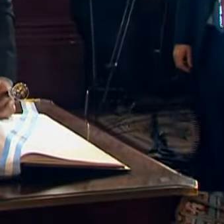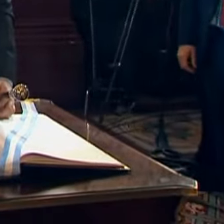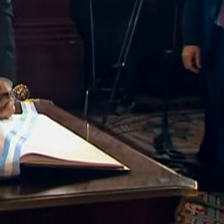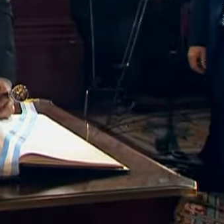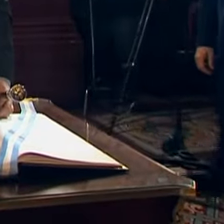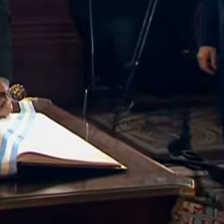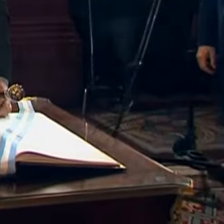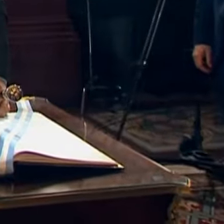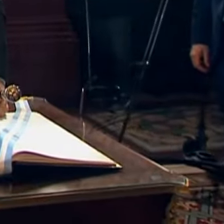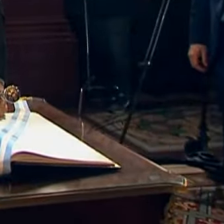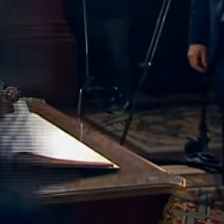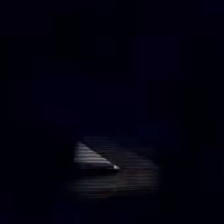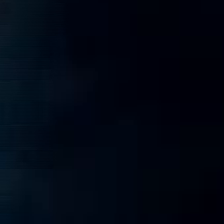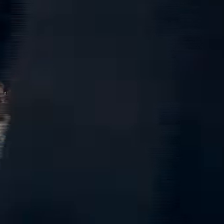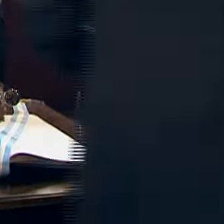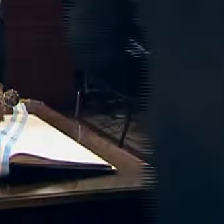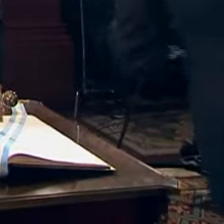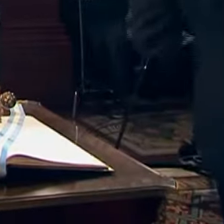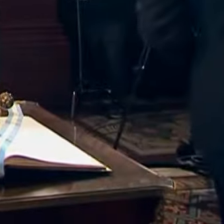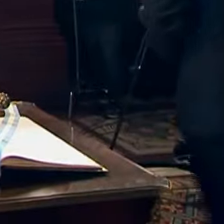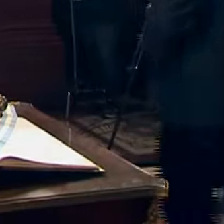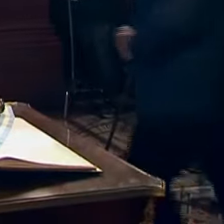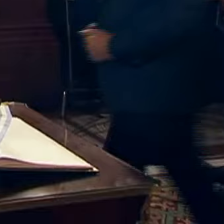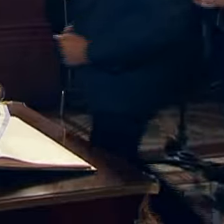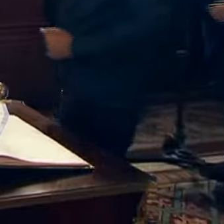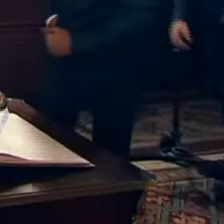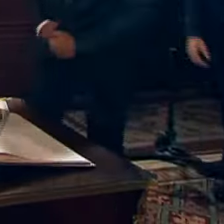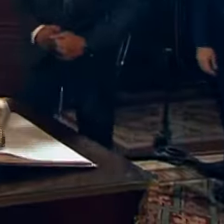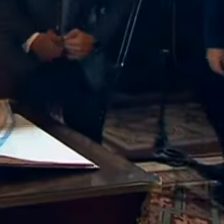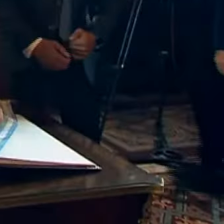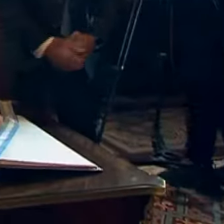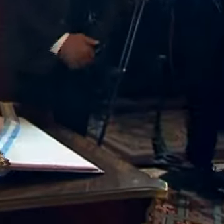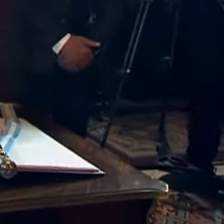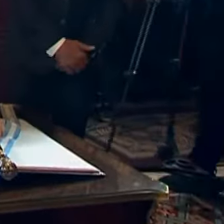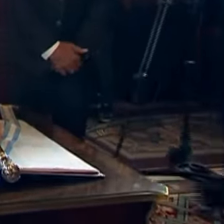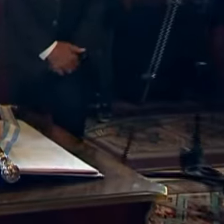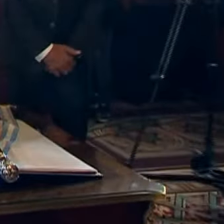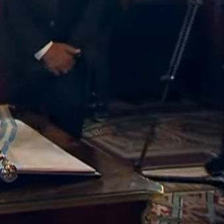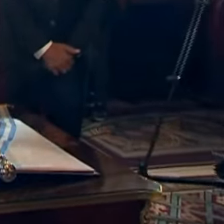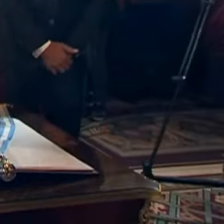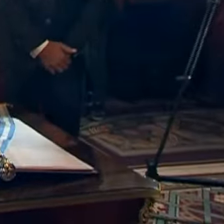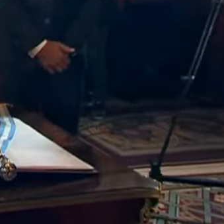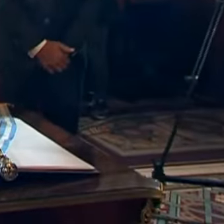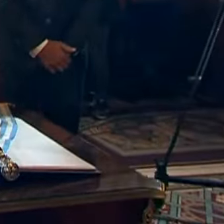Azul a rubricar los libros de honor.